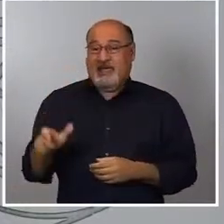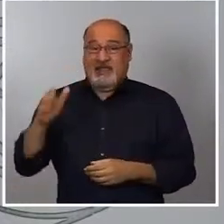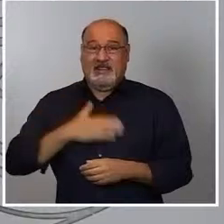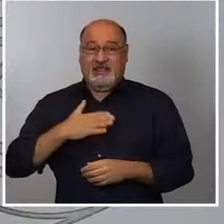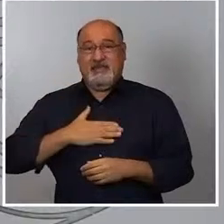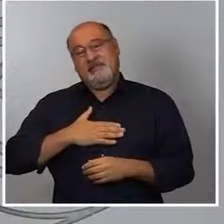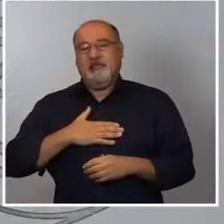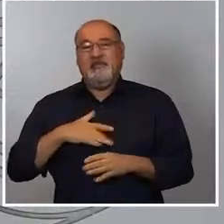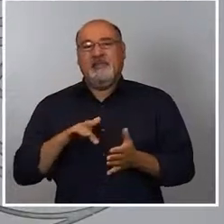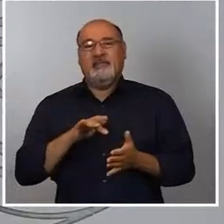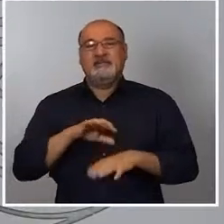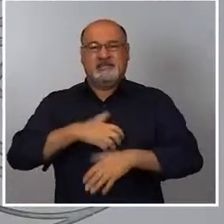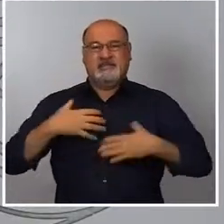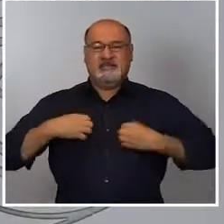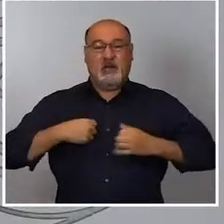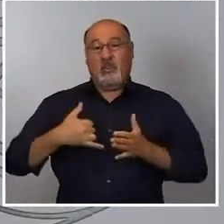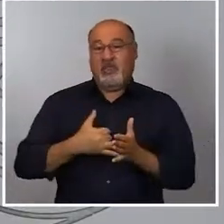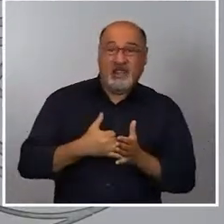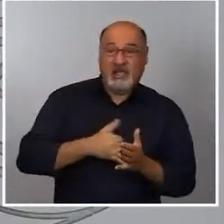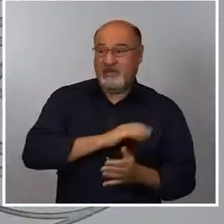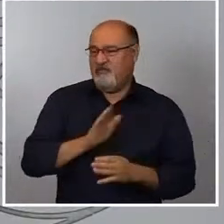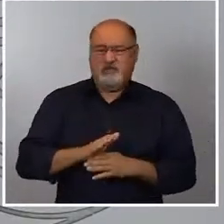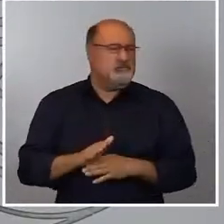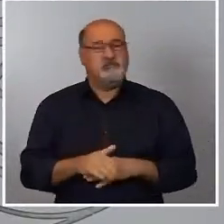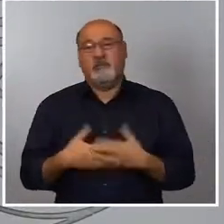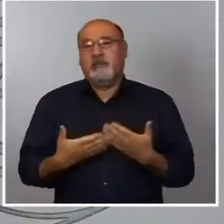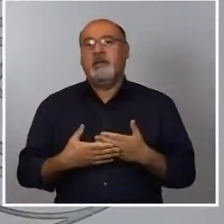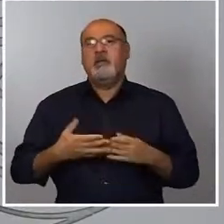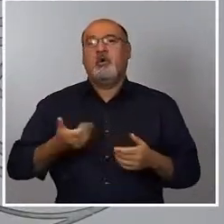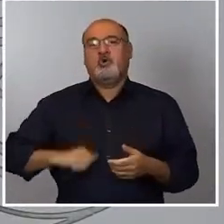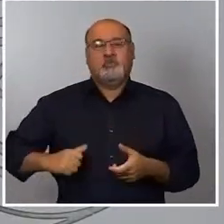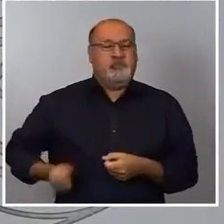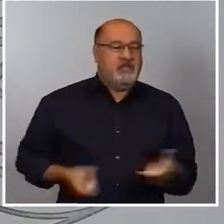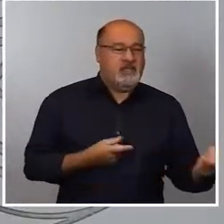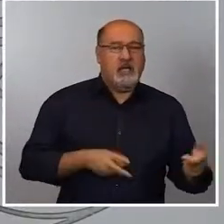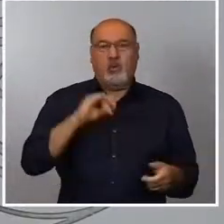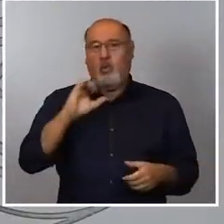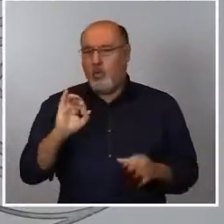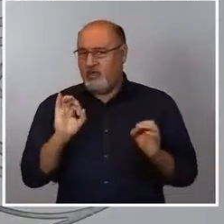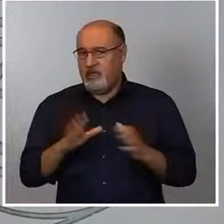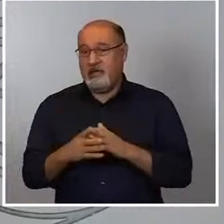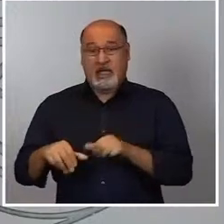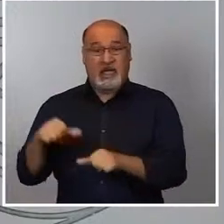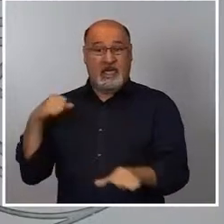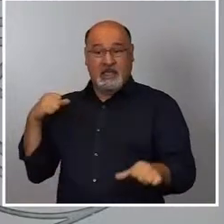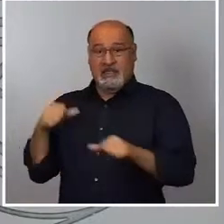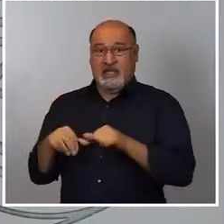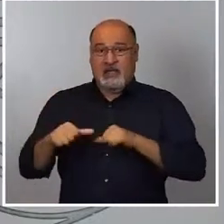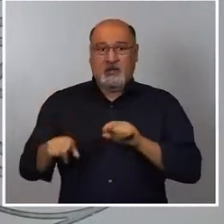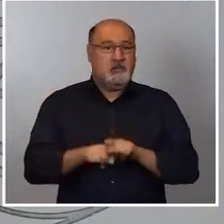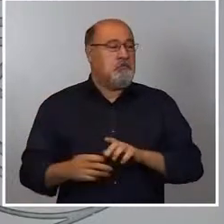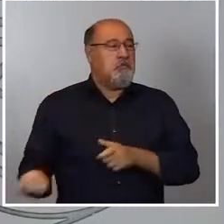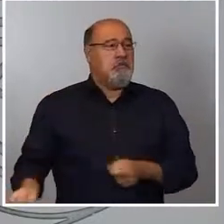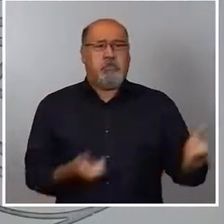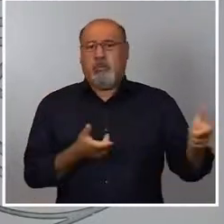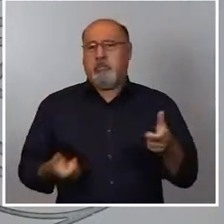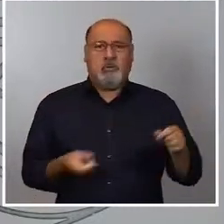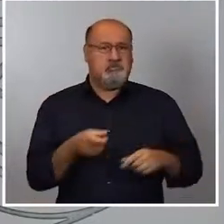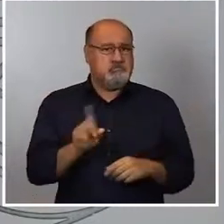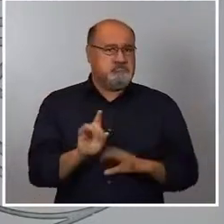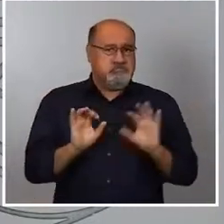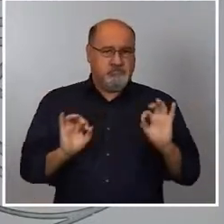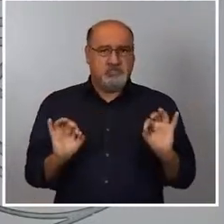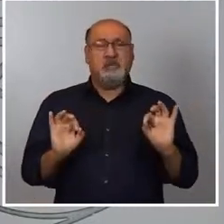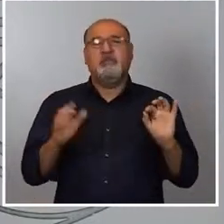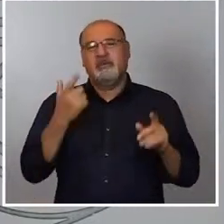pero es verdad que si bien esa expresión asistencial hospitalaria como hasta ahora les he dicho no se está produciendo sí que hay un importante